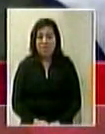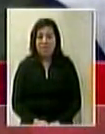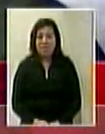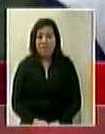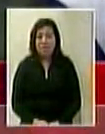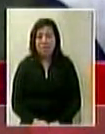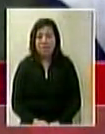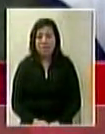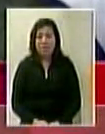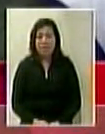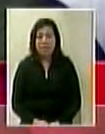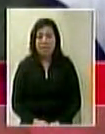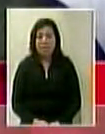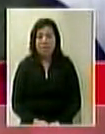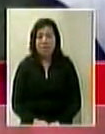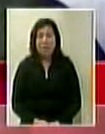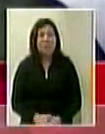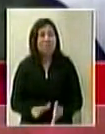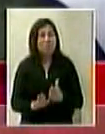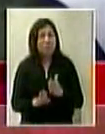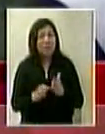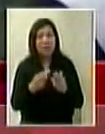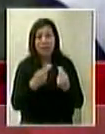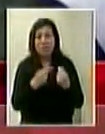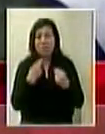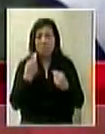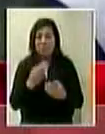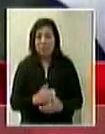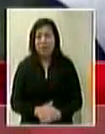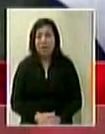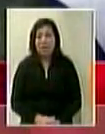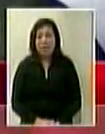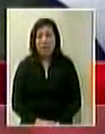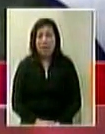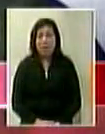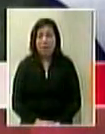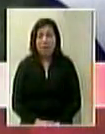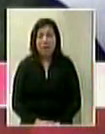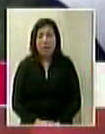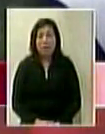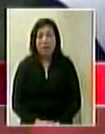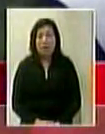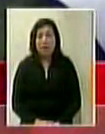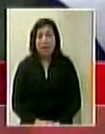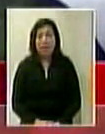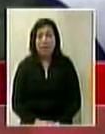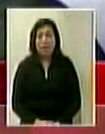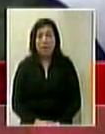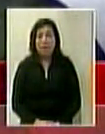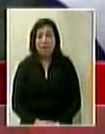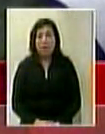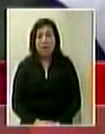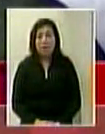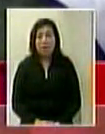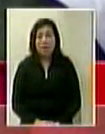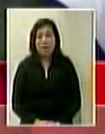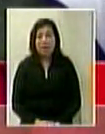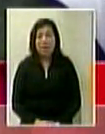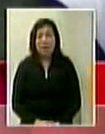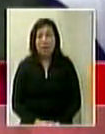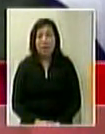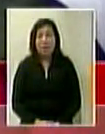creo, un cierto espacio de responsabilidad política en el tratamiento de los problemas de la cárcel. Y decir,